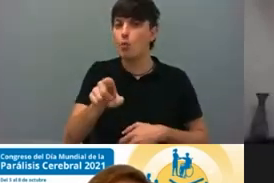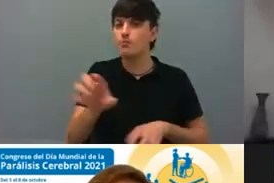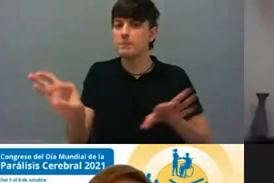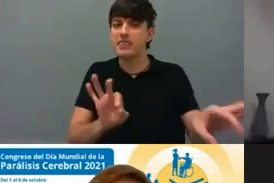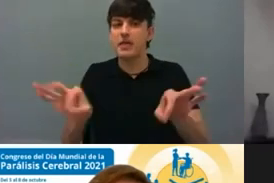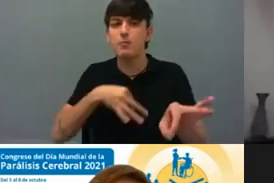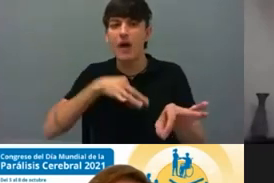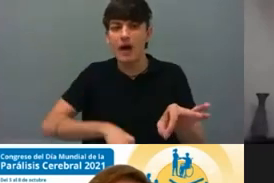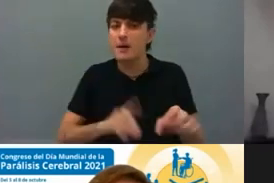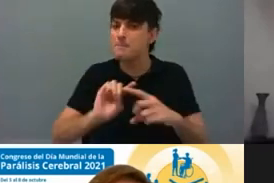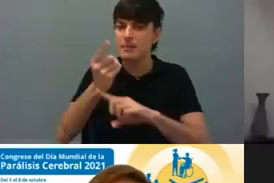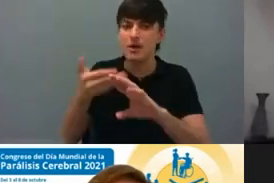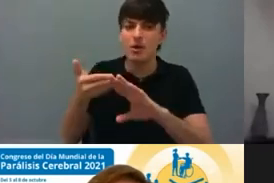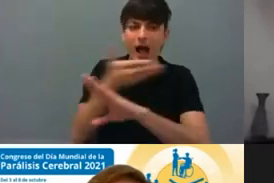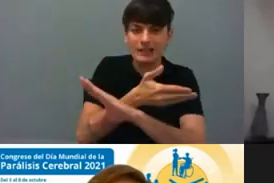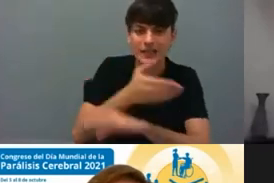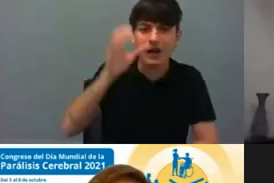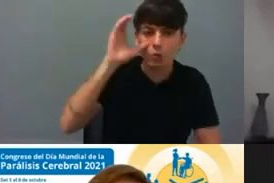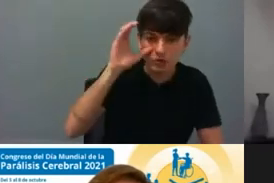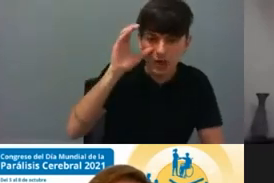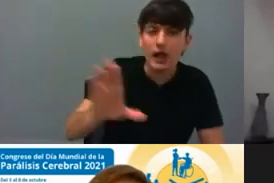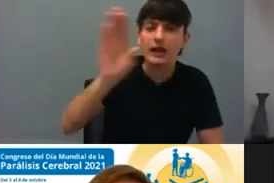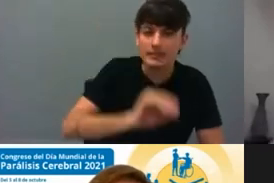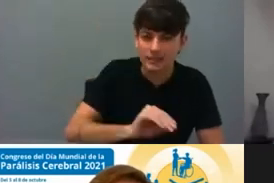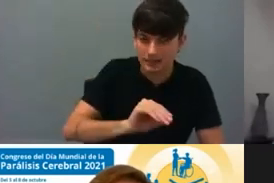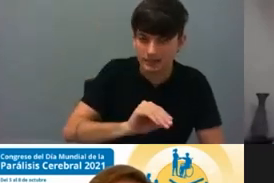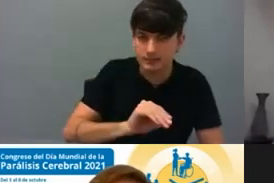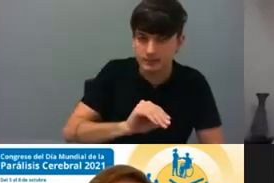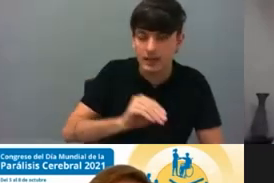que poder escuchar y te tenemos que poder entender. Y